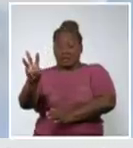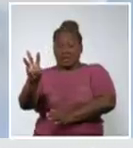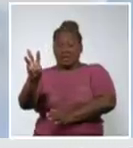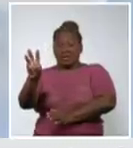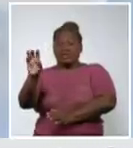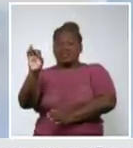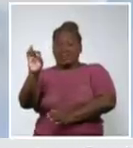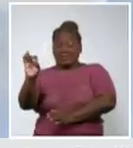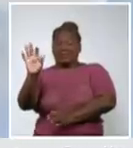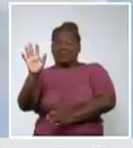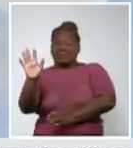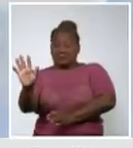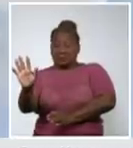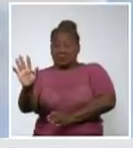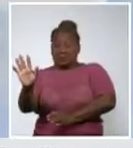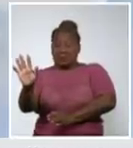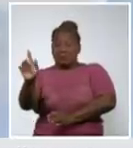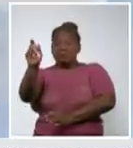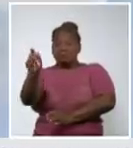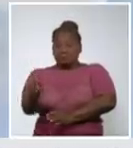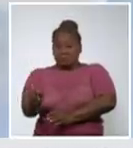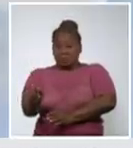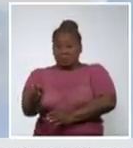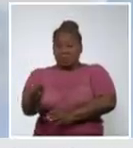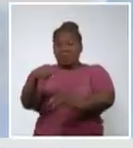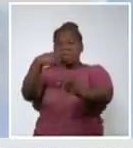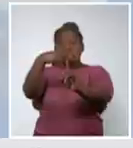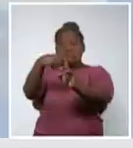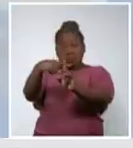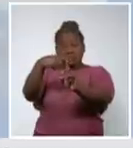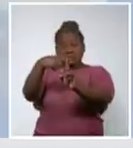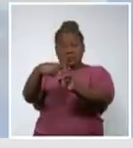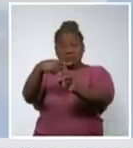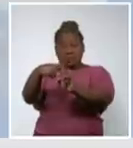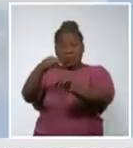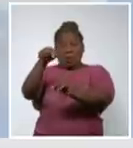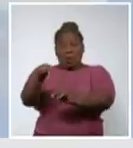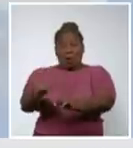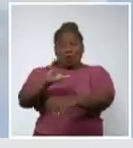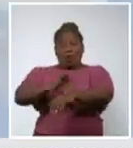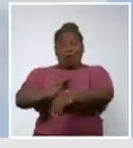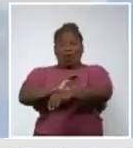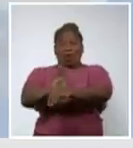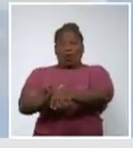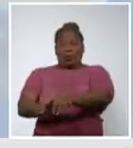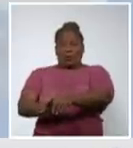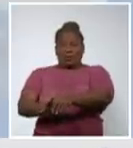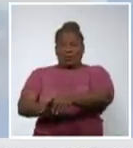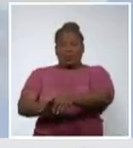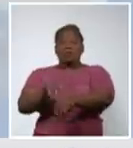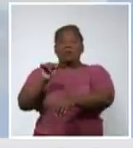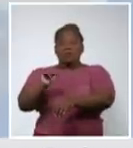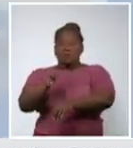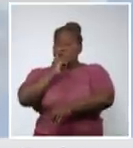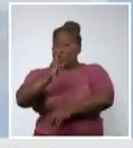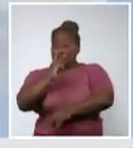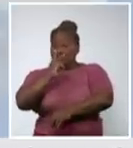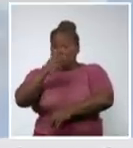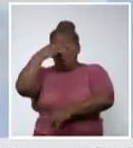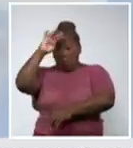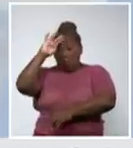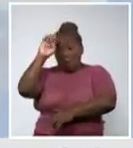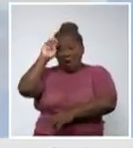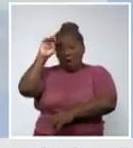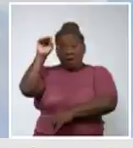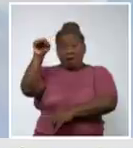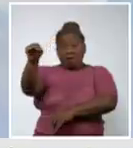4.375 pacientes positivos hoy a la COVID, y que con el protocolo de Cuba se mantienen ingresados